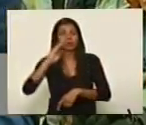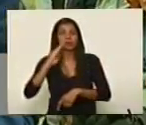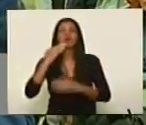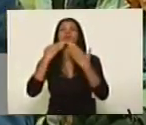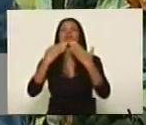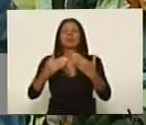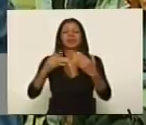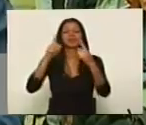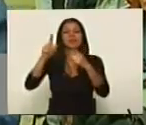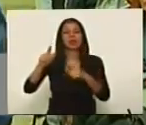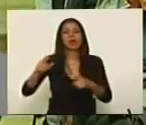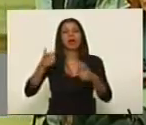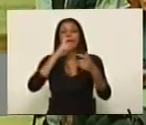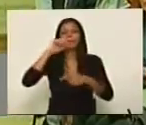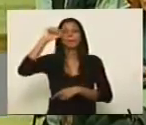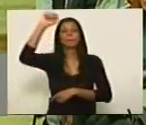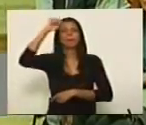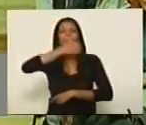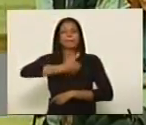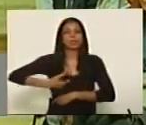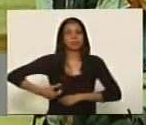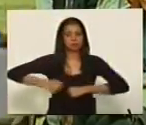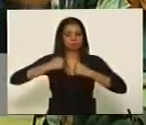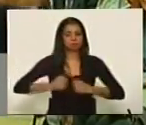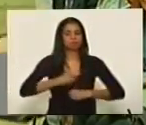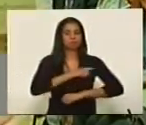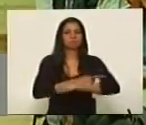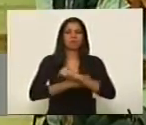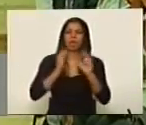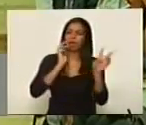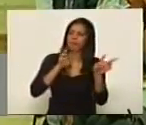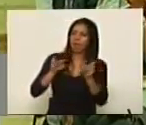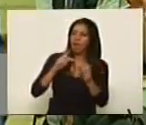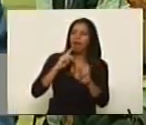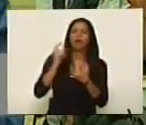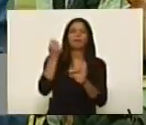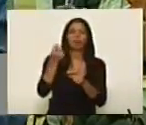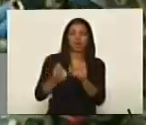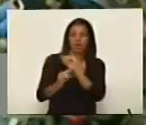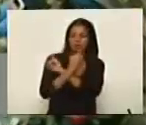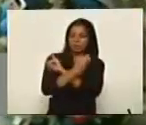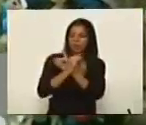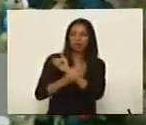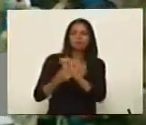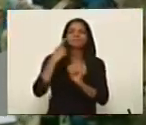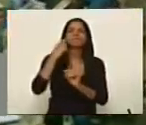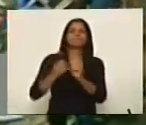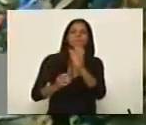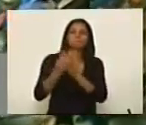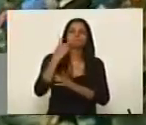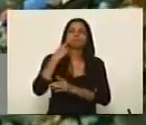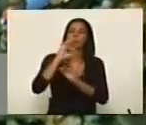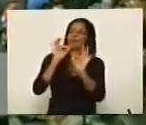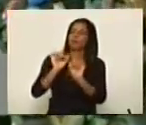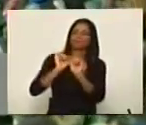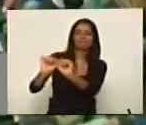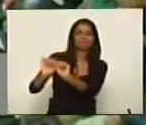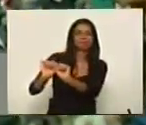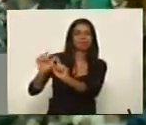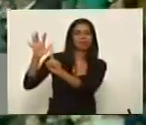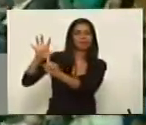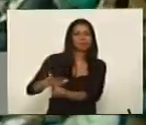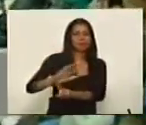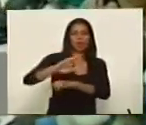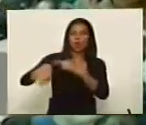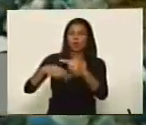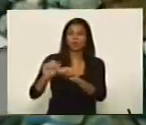de la patria a un presidente como Nicolás Maduro, que ha visto en el Petro un instrumento para la ofensiva total contra la guerra económica.